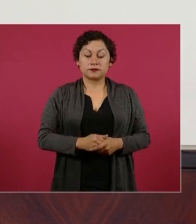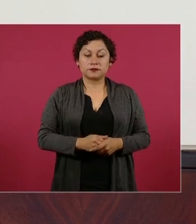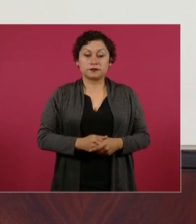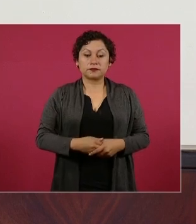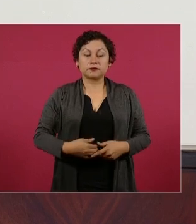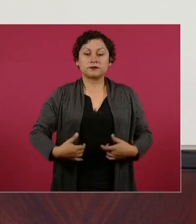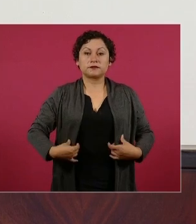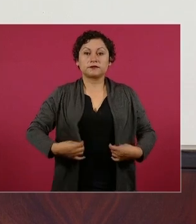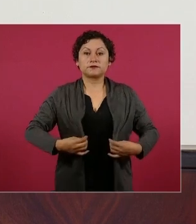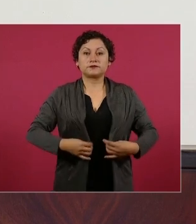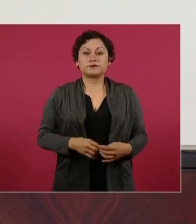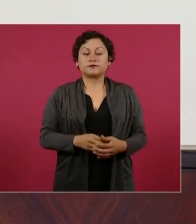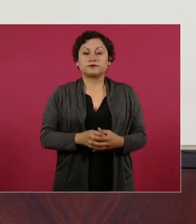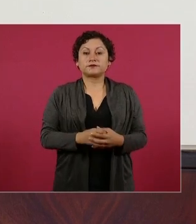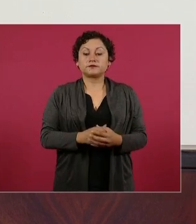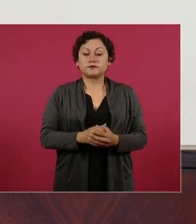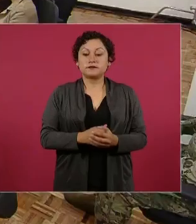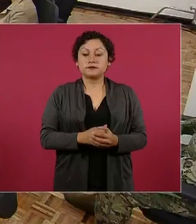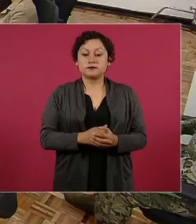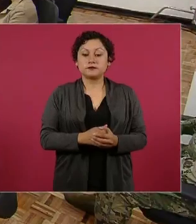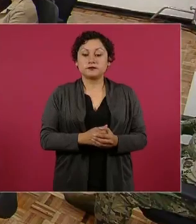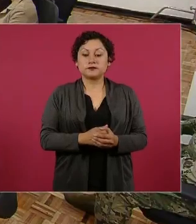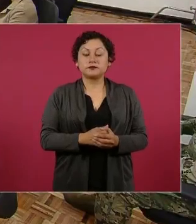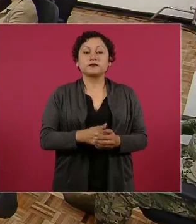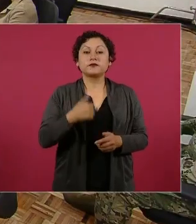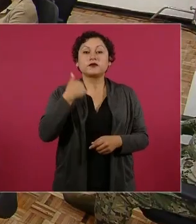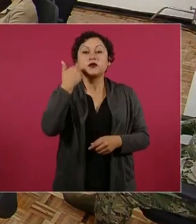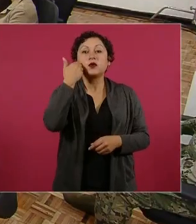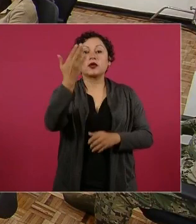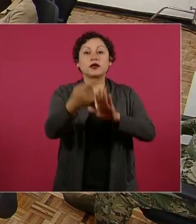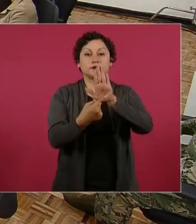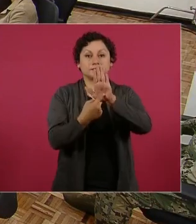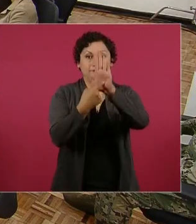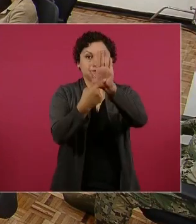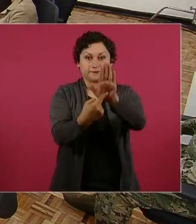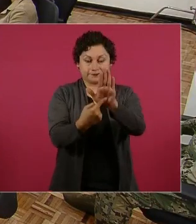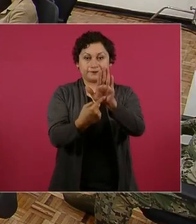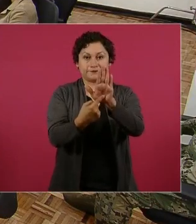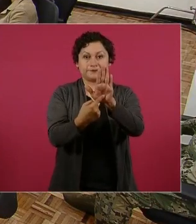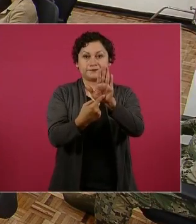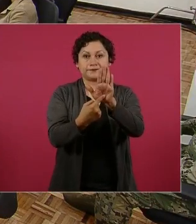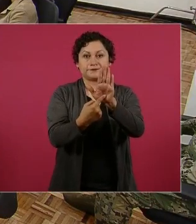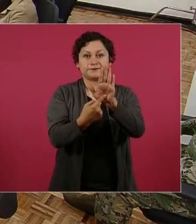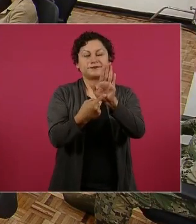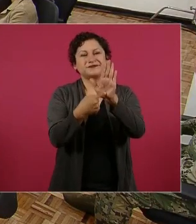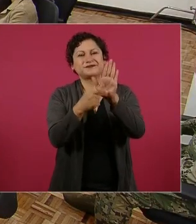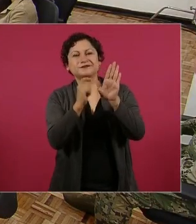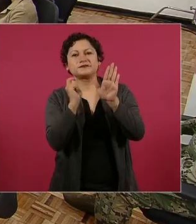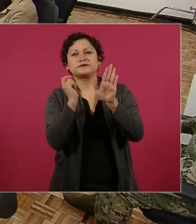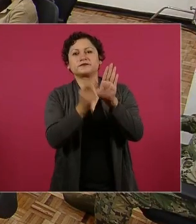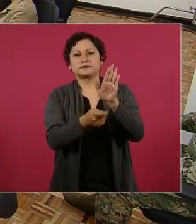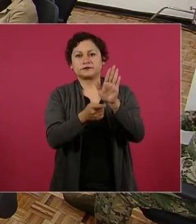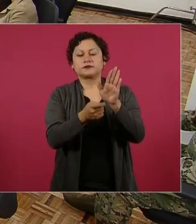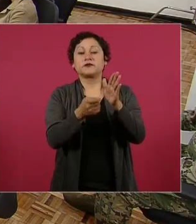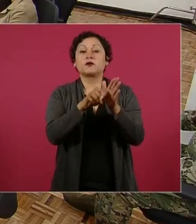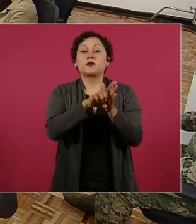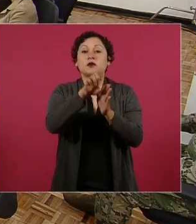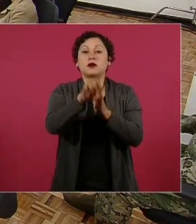No, lo de que quiero que se muestre es cuántos se atribuyen a la